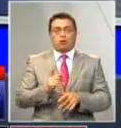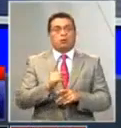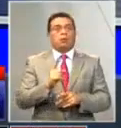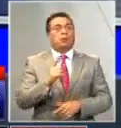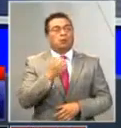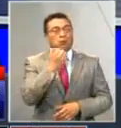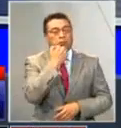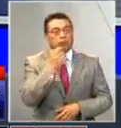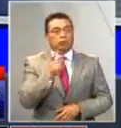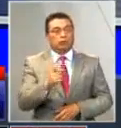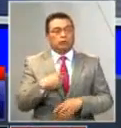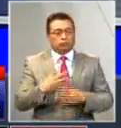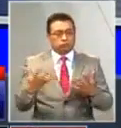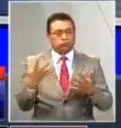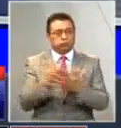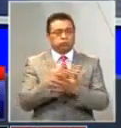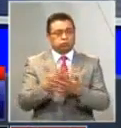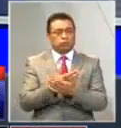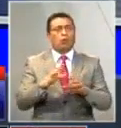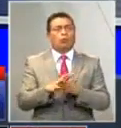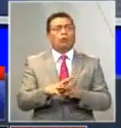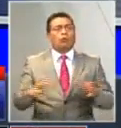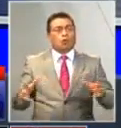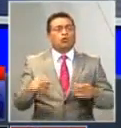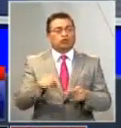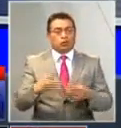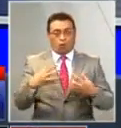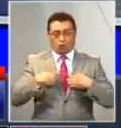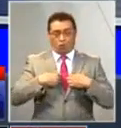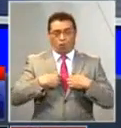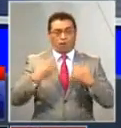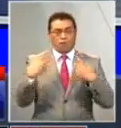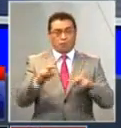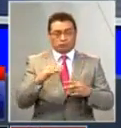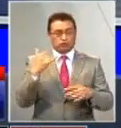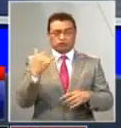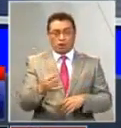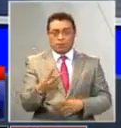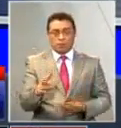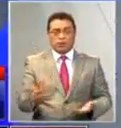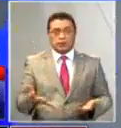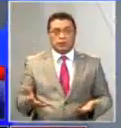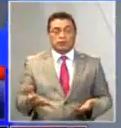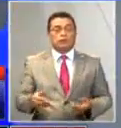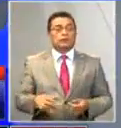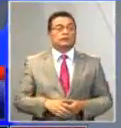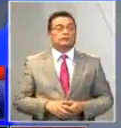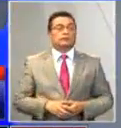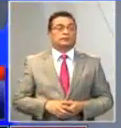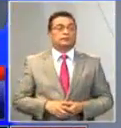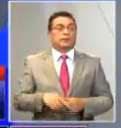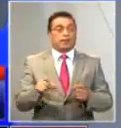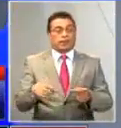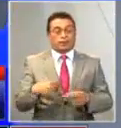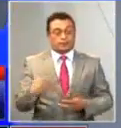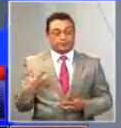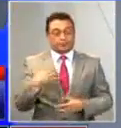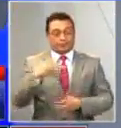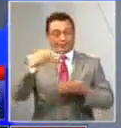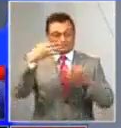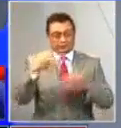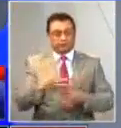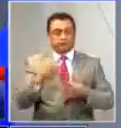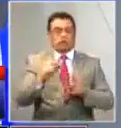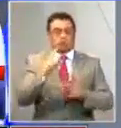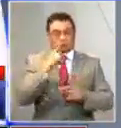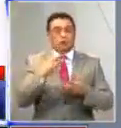todos que es parte de la integridad misma de los uniformados que lo integran. Mira, no lo tenemos con certeza, pero ha salido en los